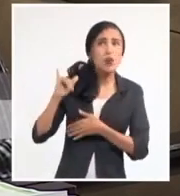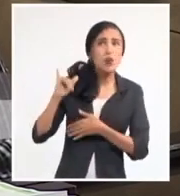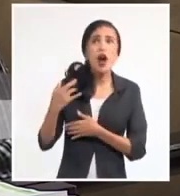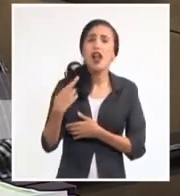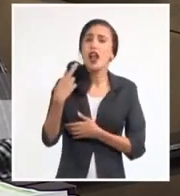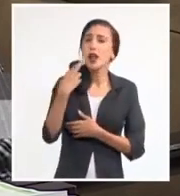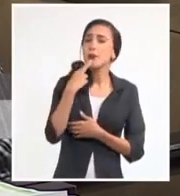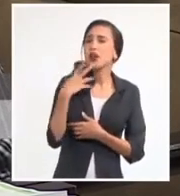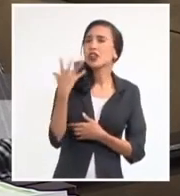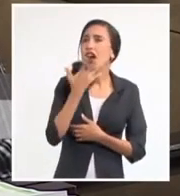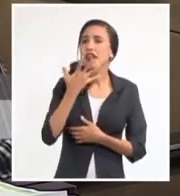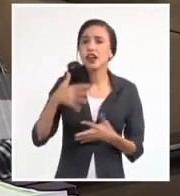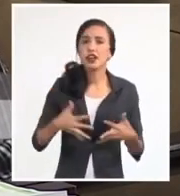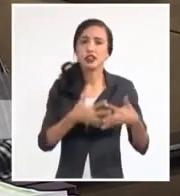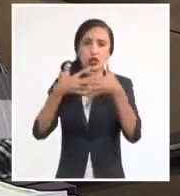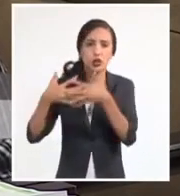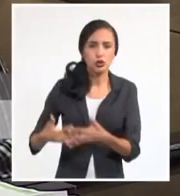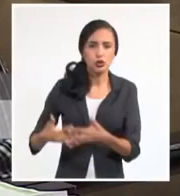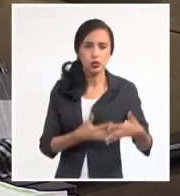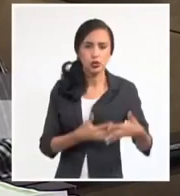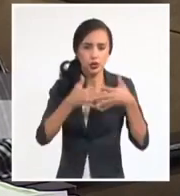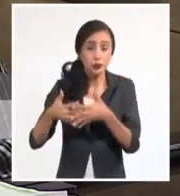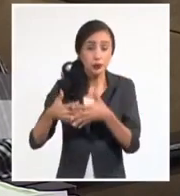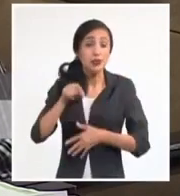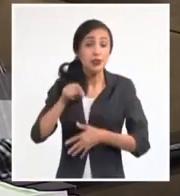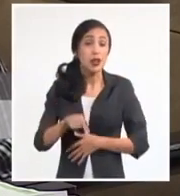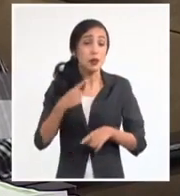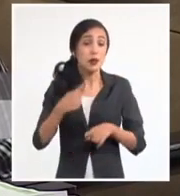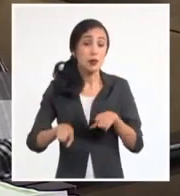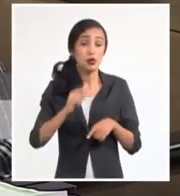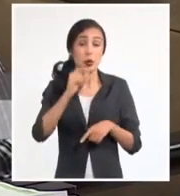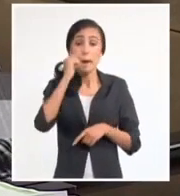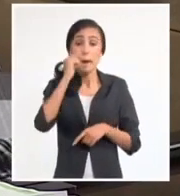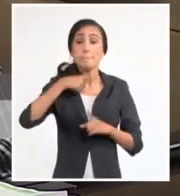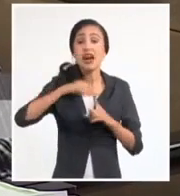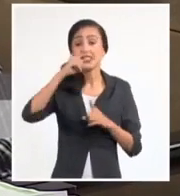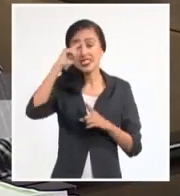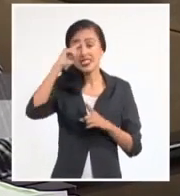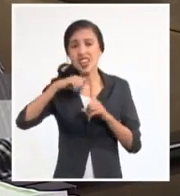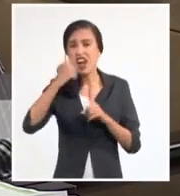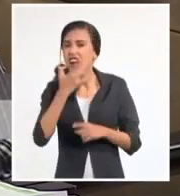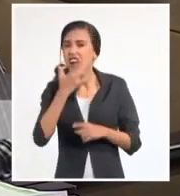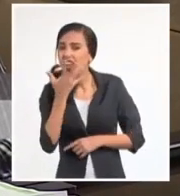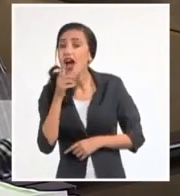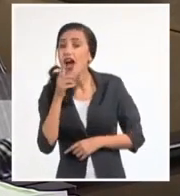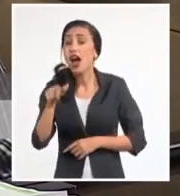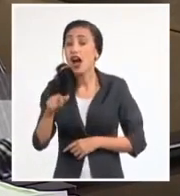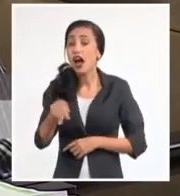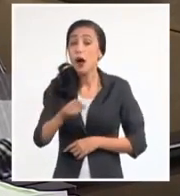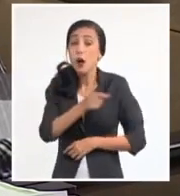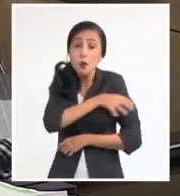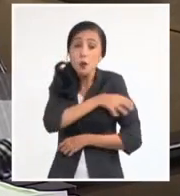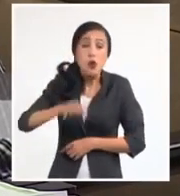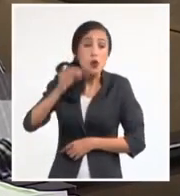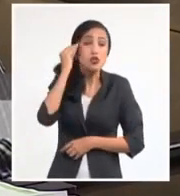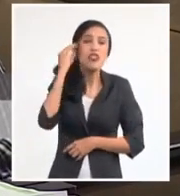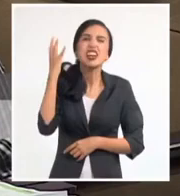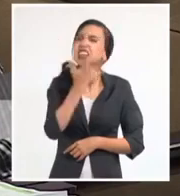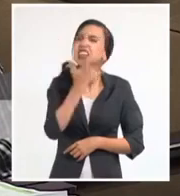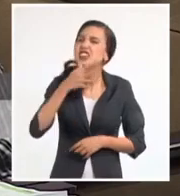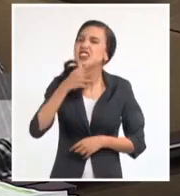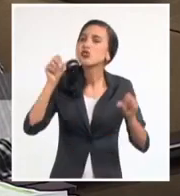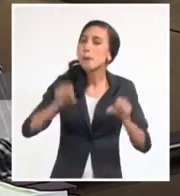quienes apuntalaron a un asesino como Batista. Nuestro pueblo sabe quiénes han fomentado el terrorismo,